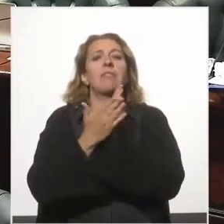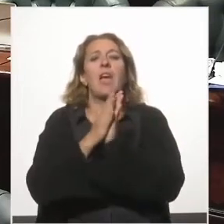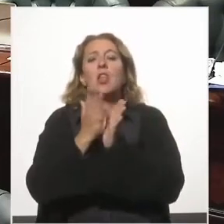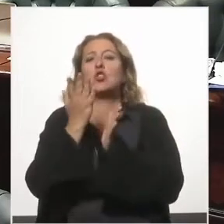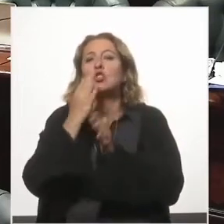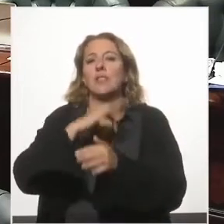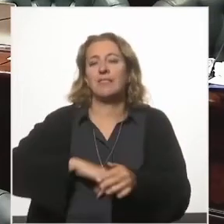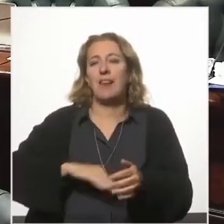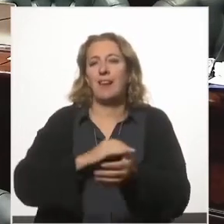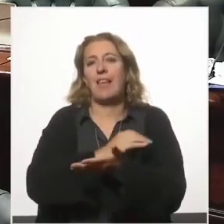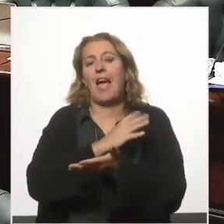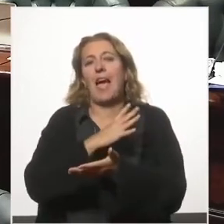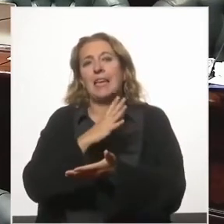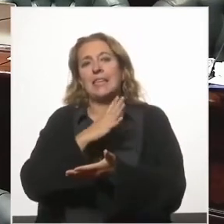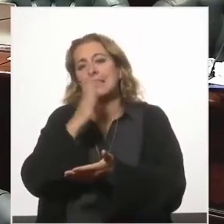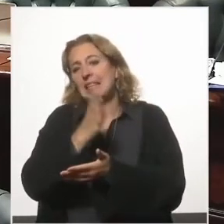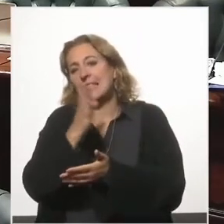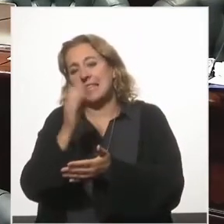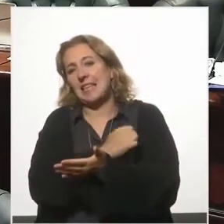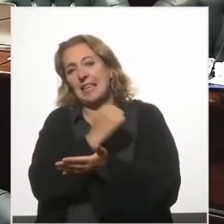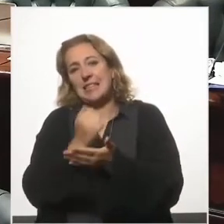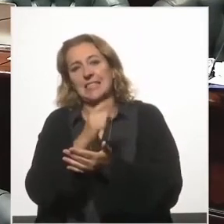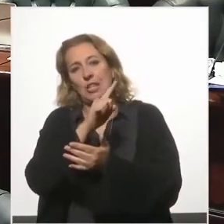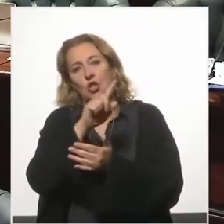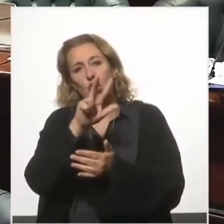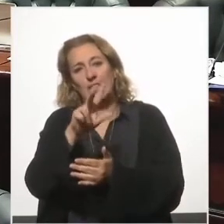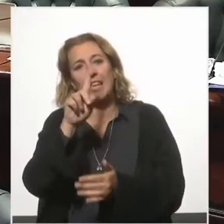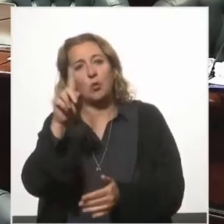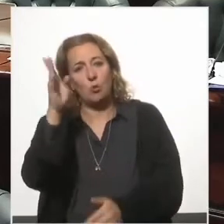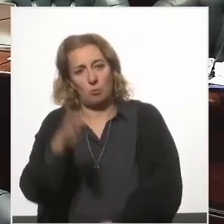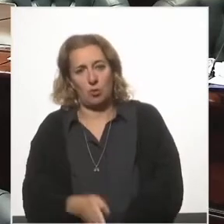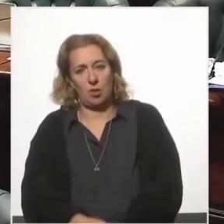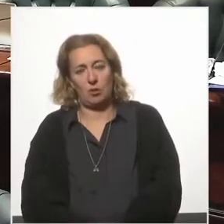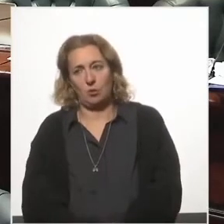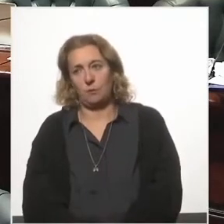tasas de hasta el 131%?